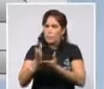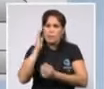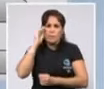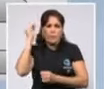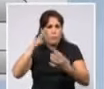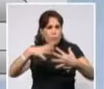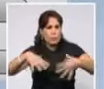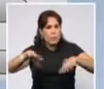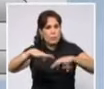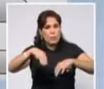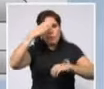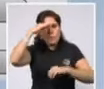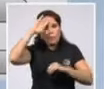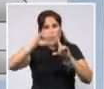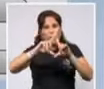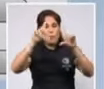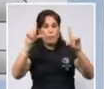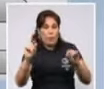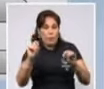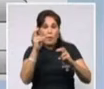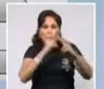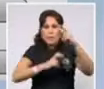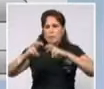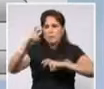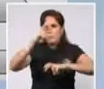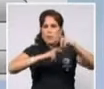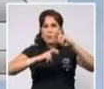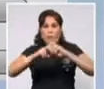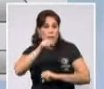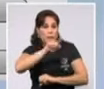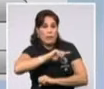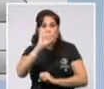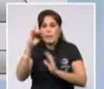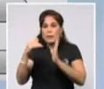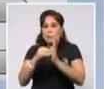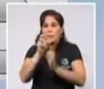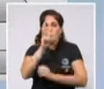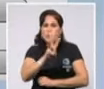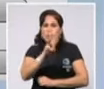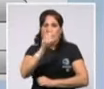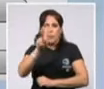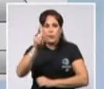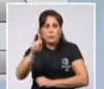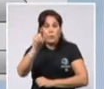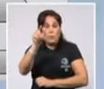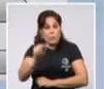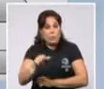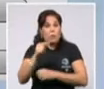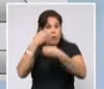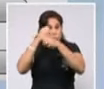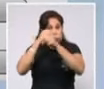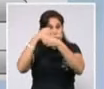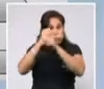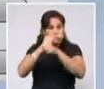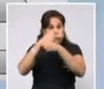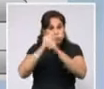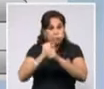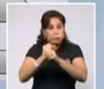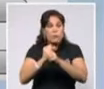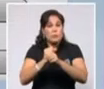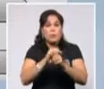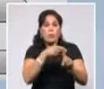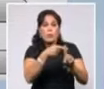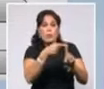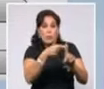situación de nuestro país. Fueron estudiadas hasta el día de ayer 7.321 muestras. De las